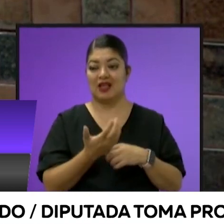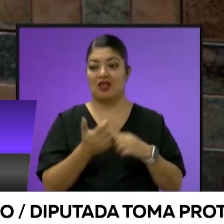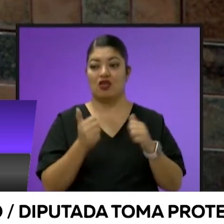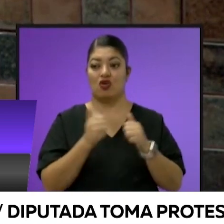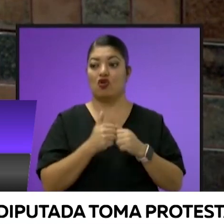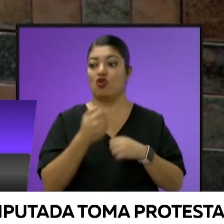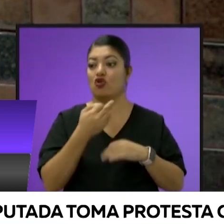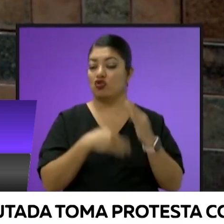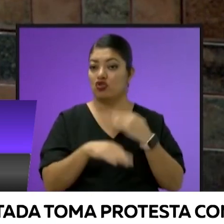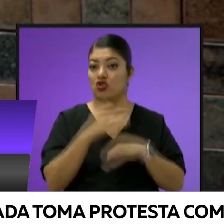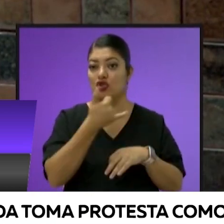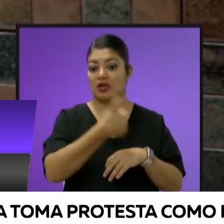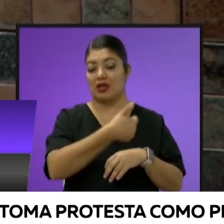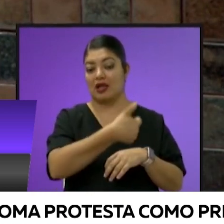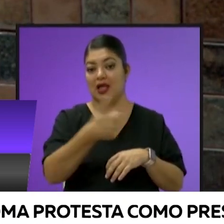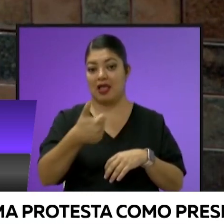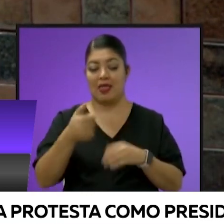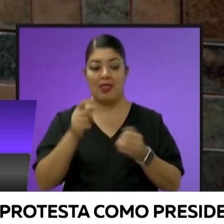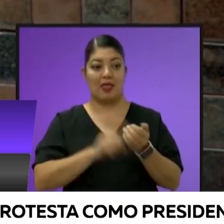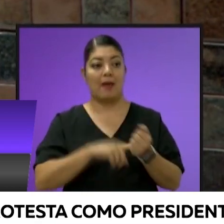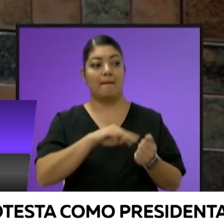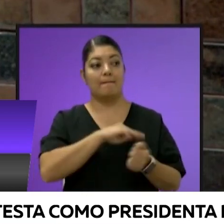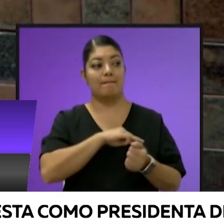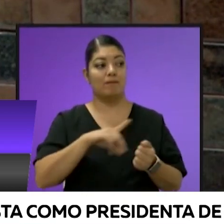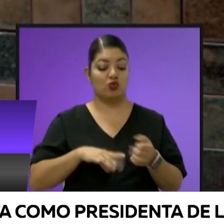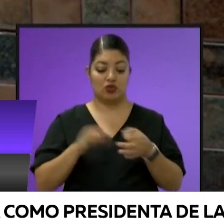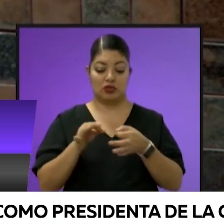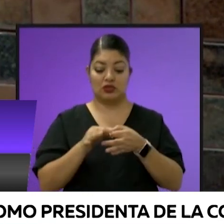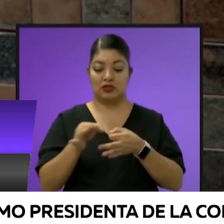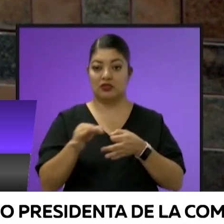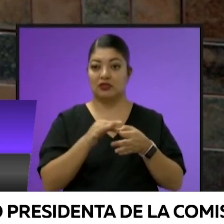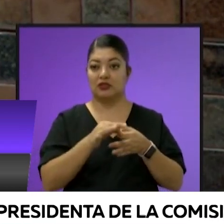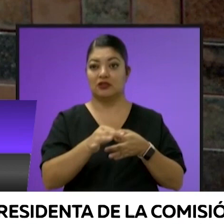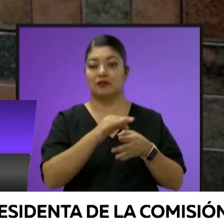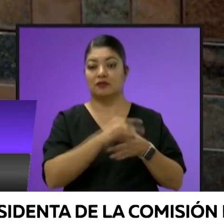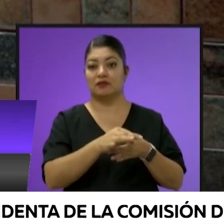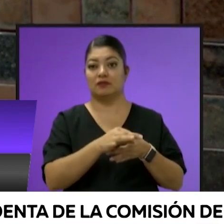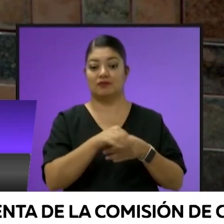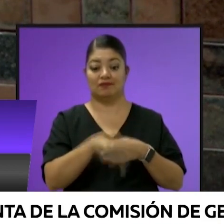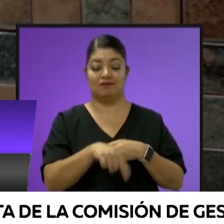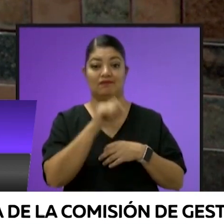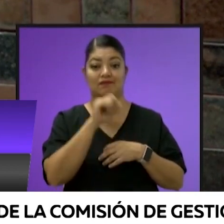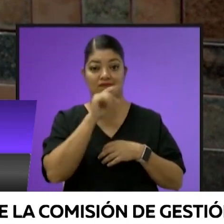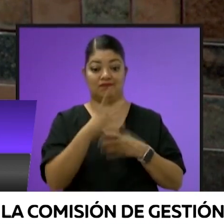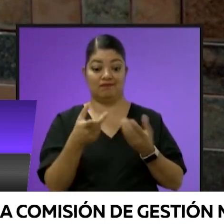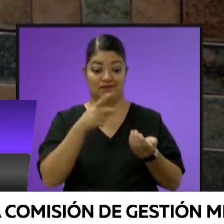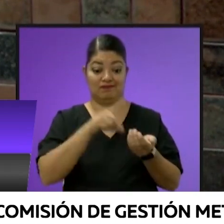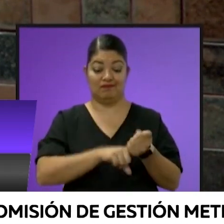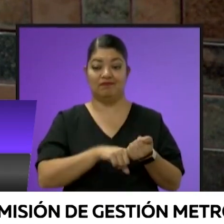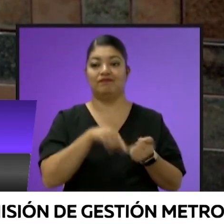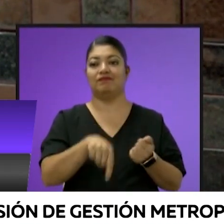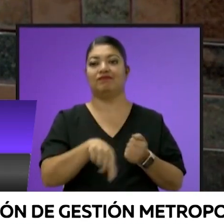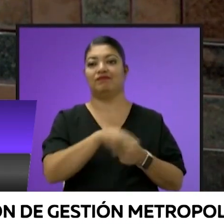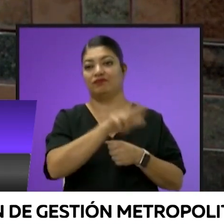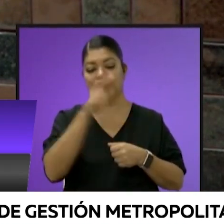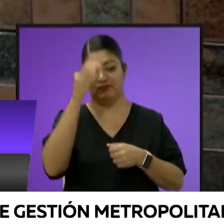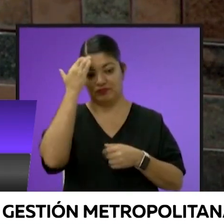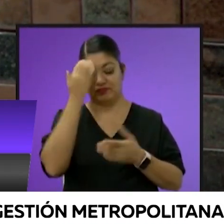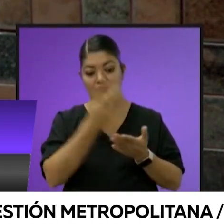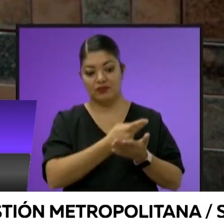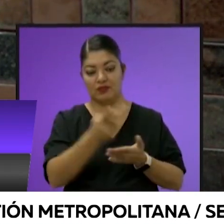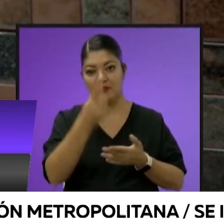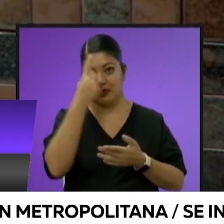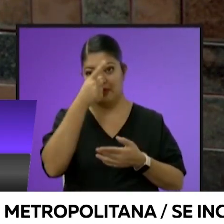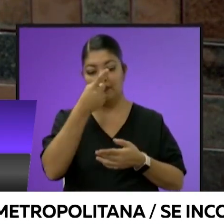todos y cada uno de los municipios que integran Jalisco, este reconocimiento para